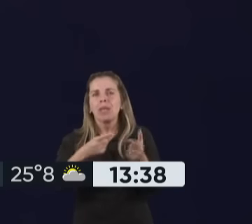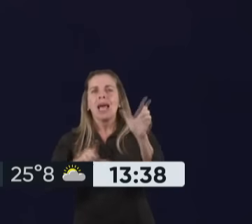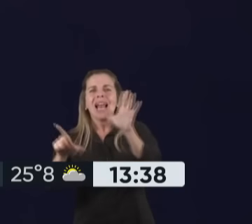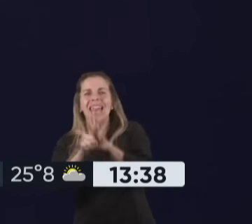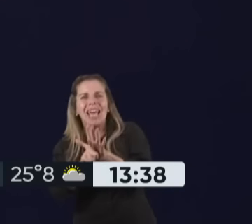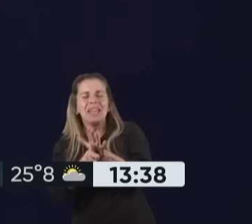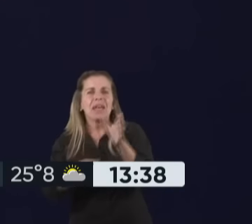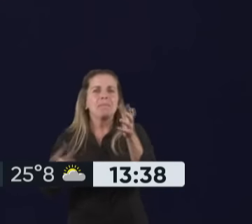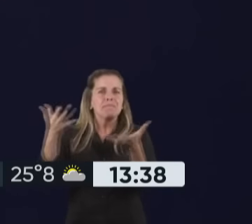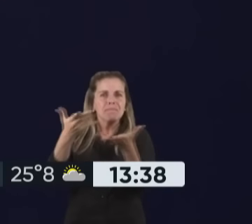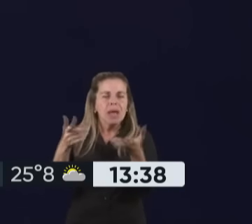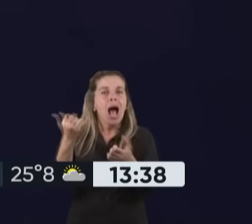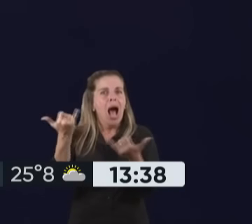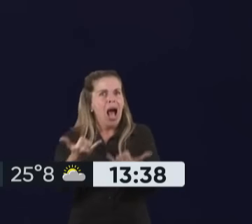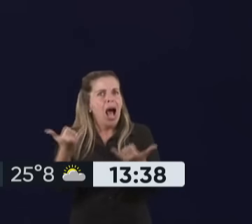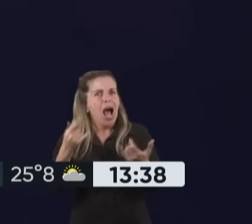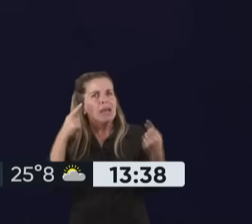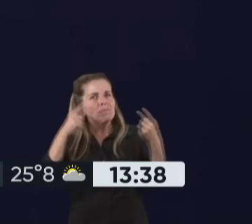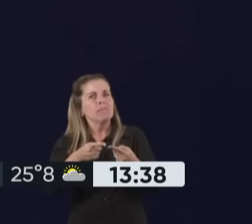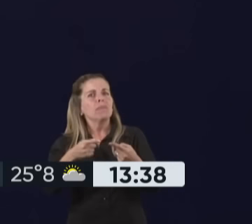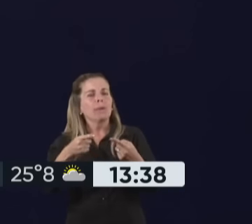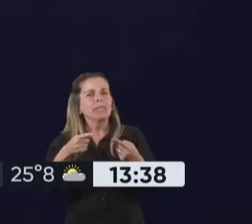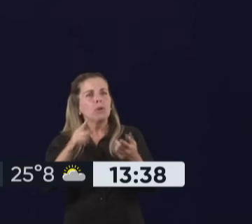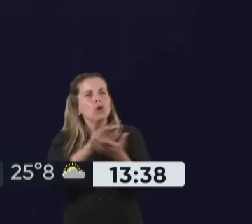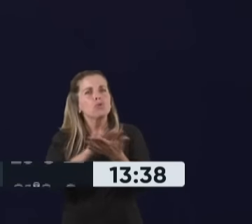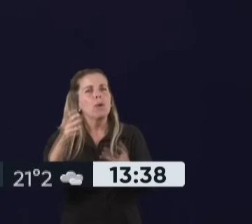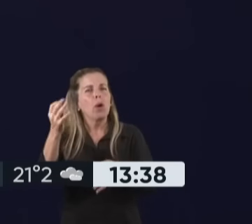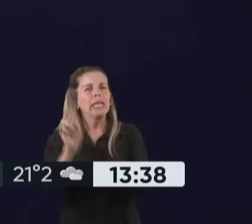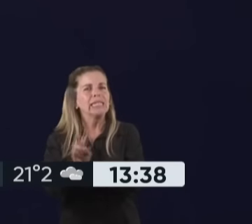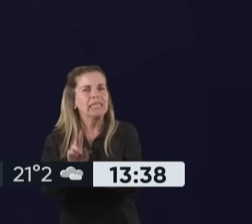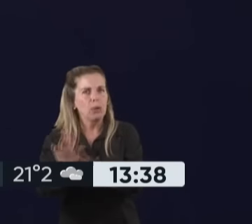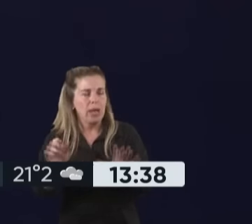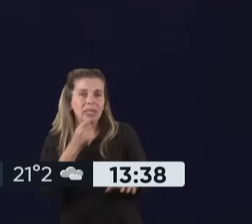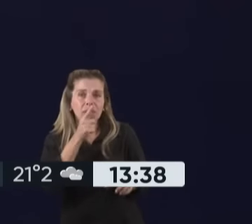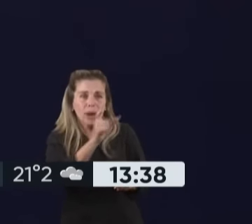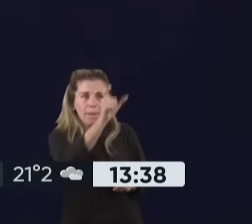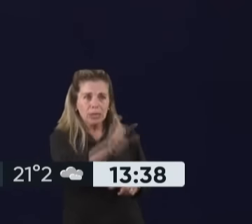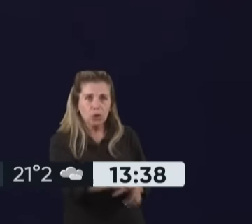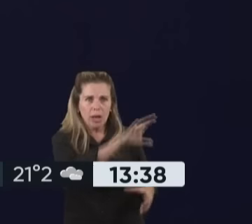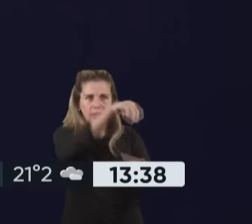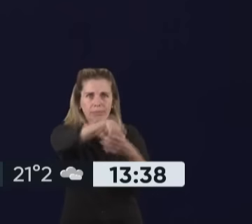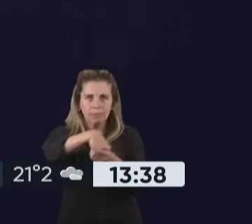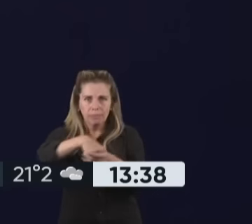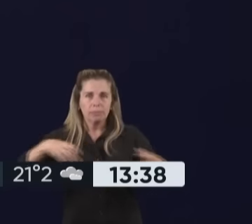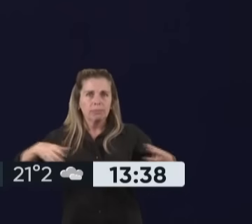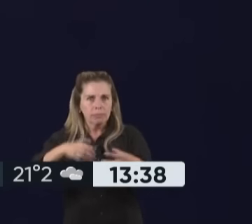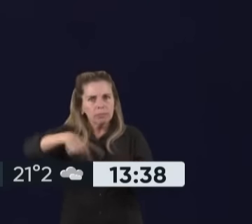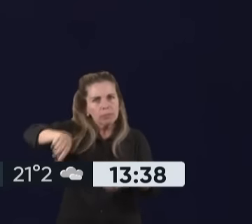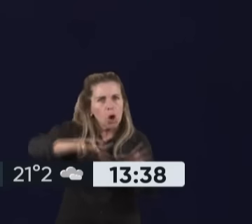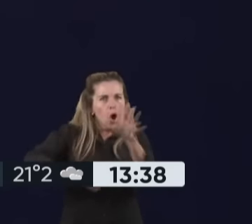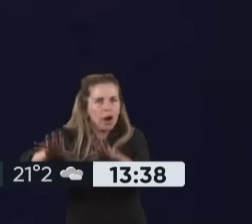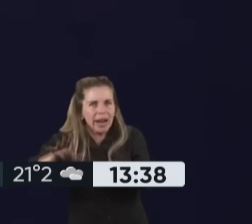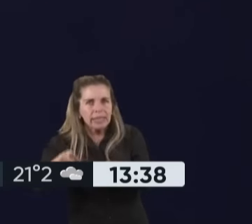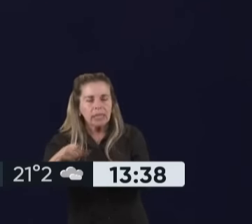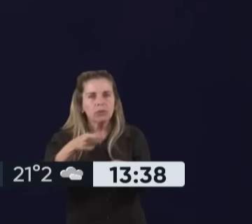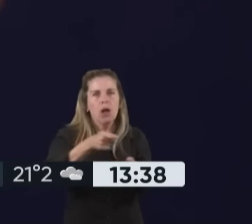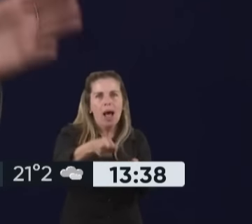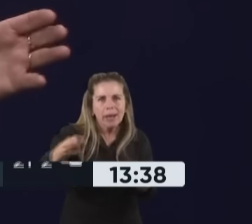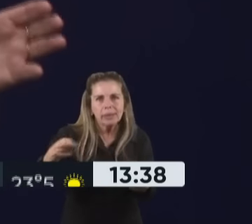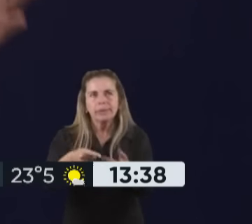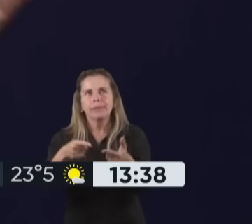genera una nueva doctrina de seguridad, que es que si vos participás de una organización criminal, no importa